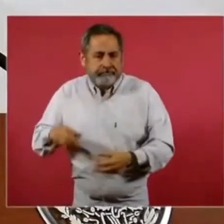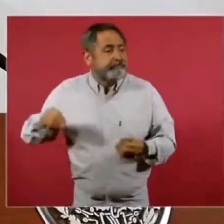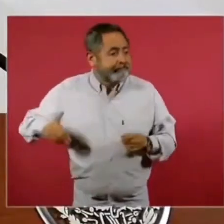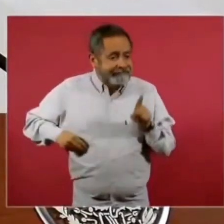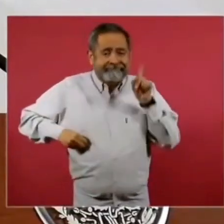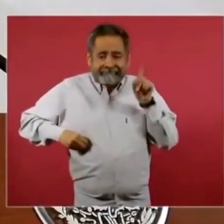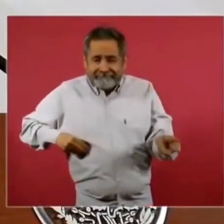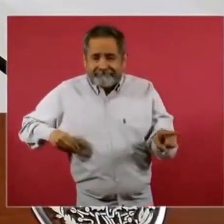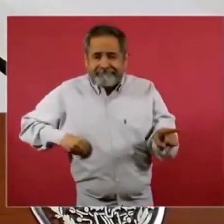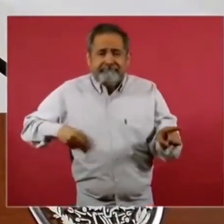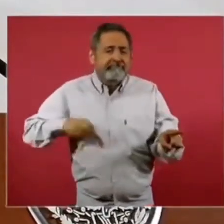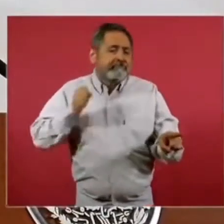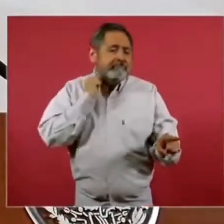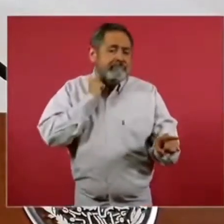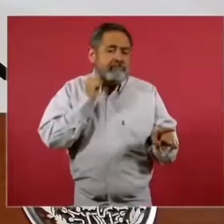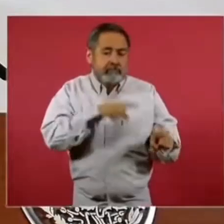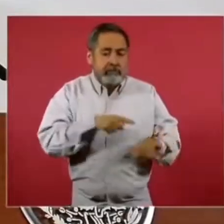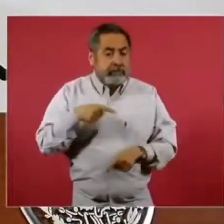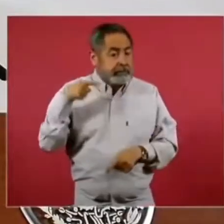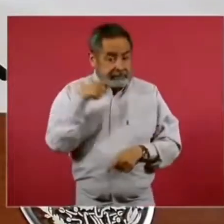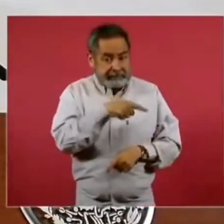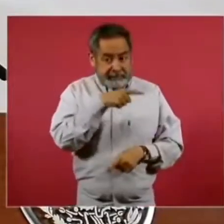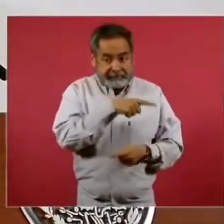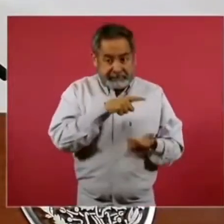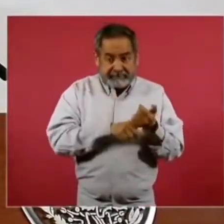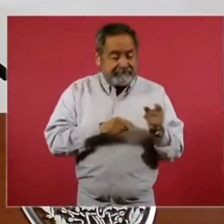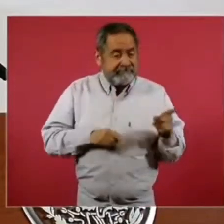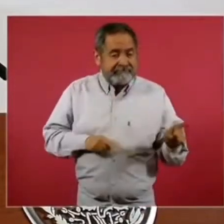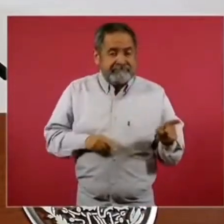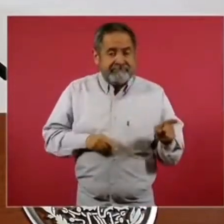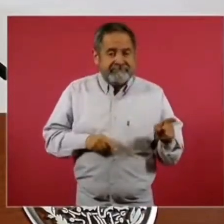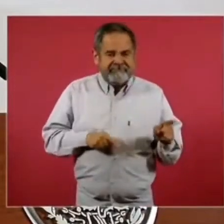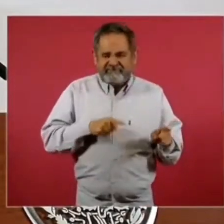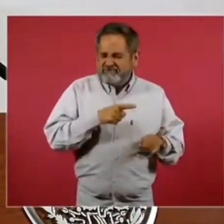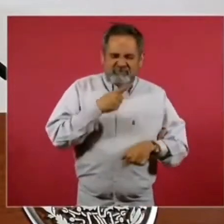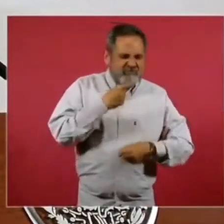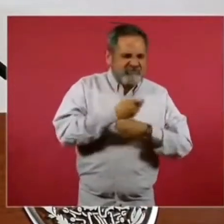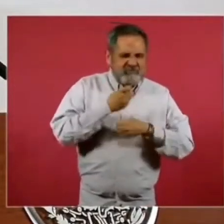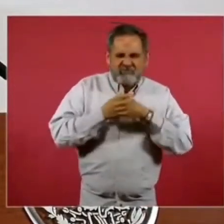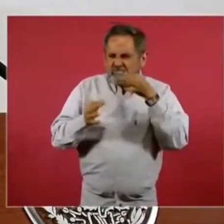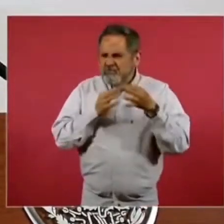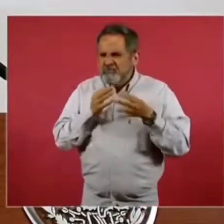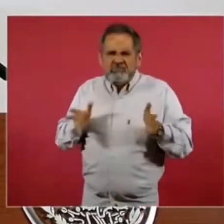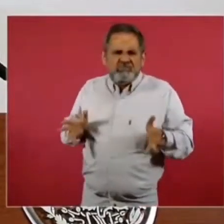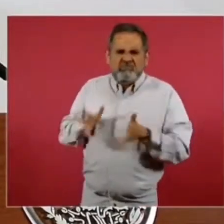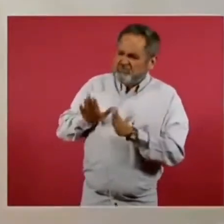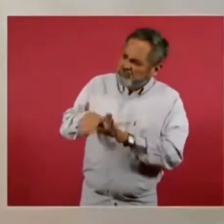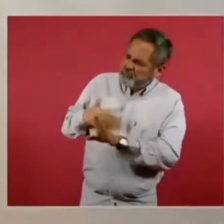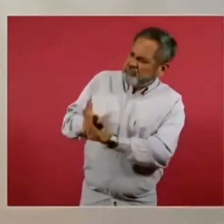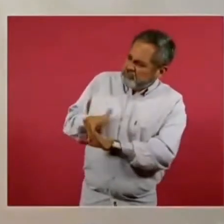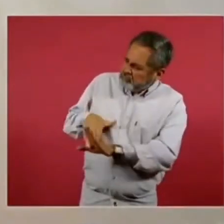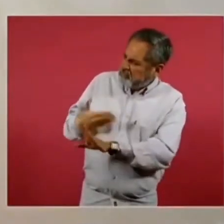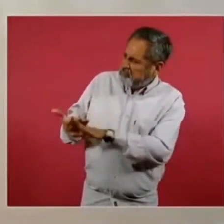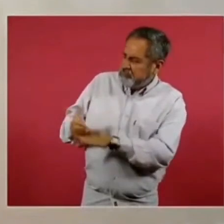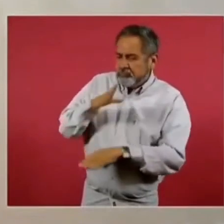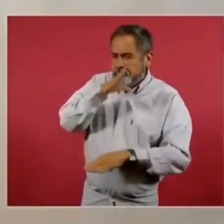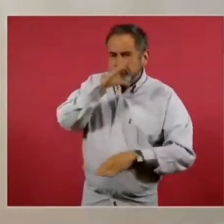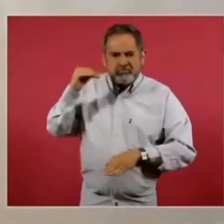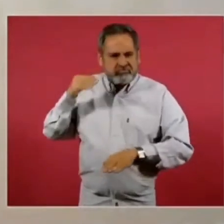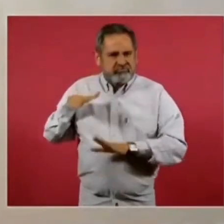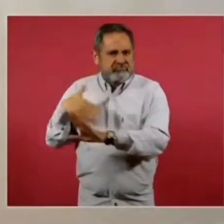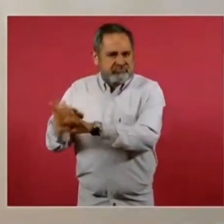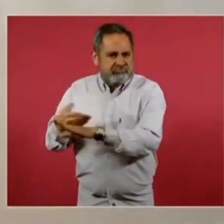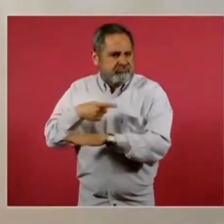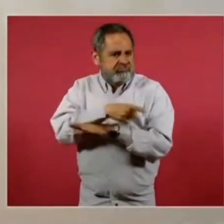cubanos porque él es el principal promotor de el